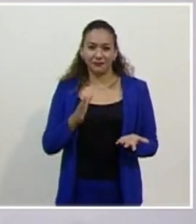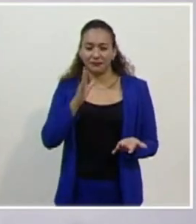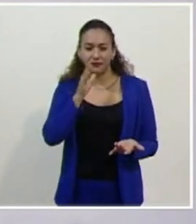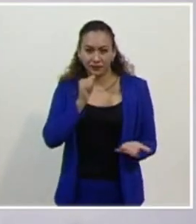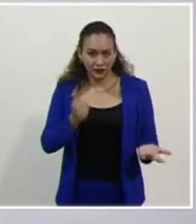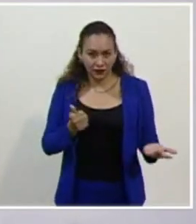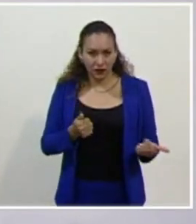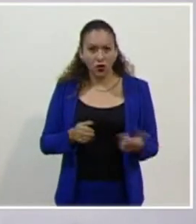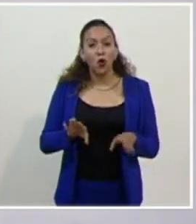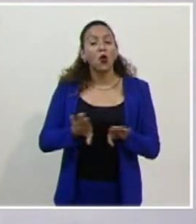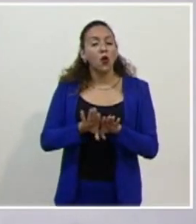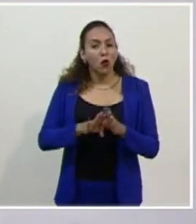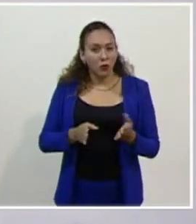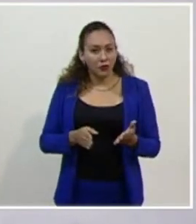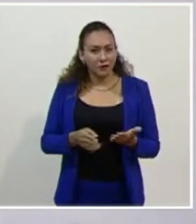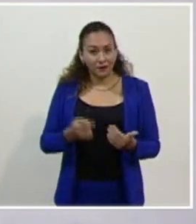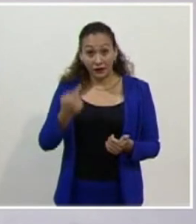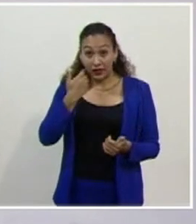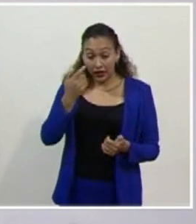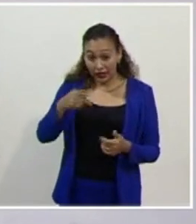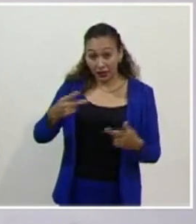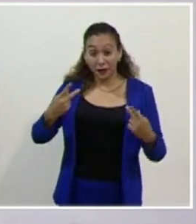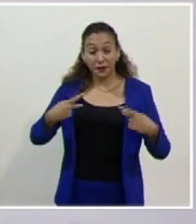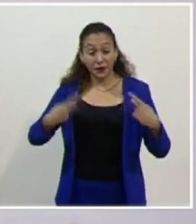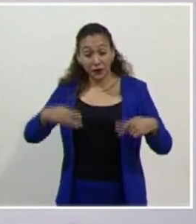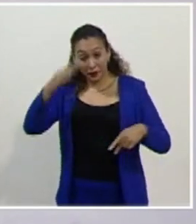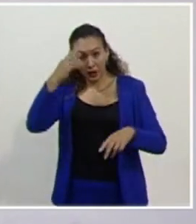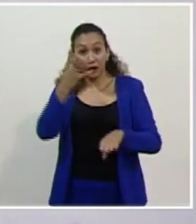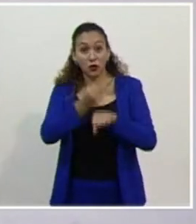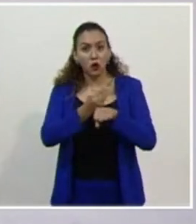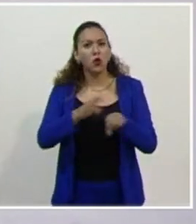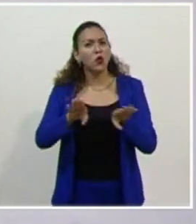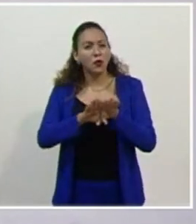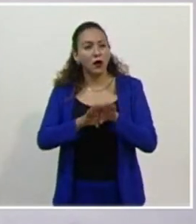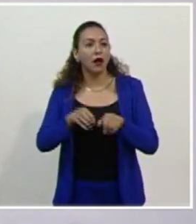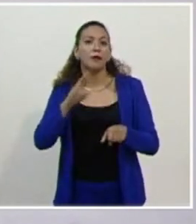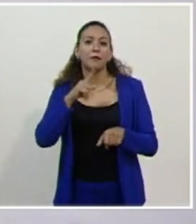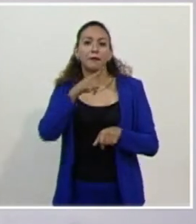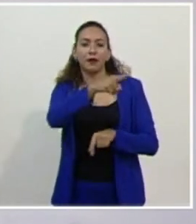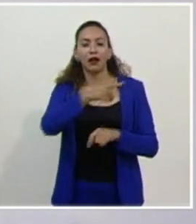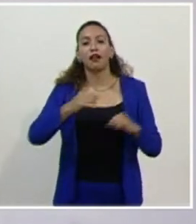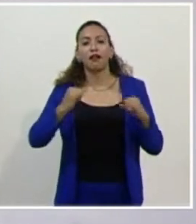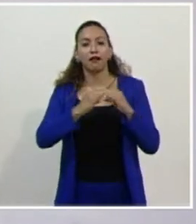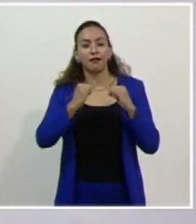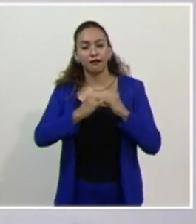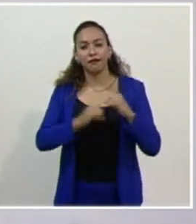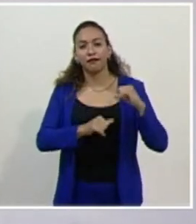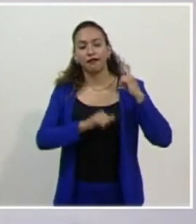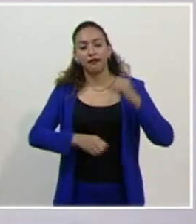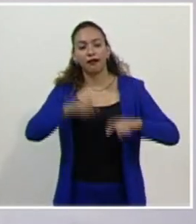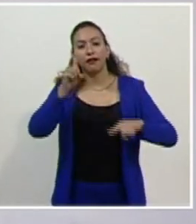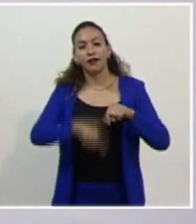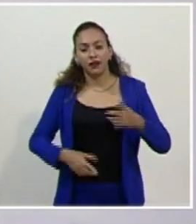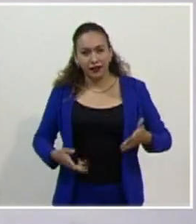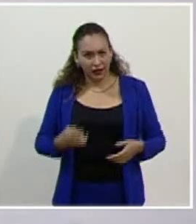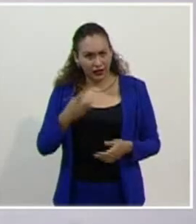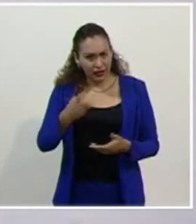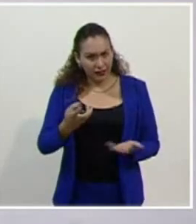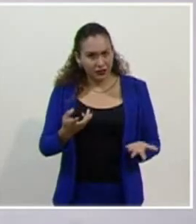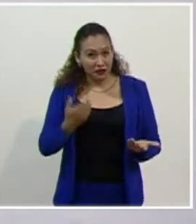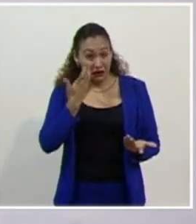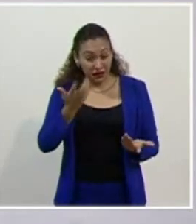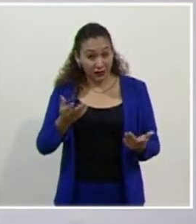pensar que la solución está en remover a quienes estamos enfrentando este